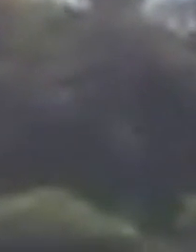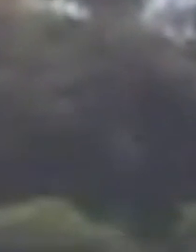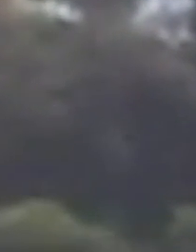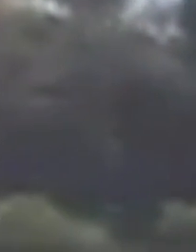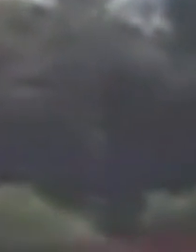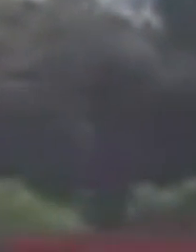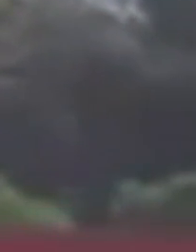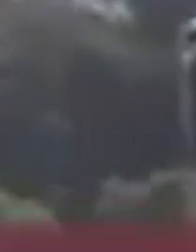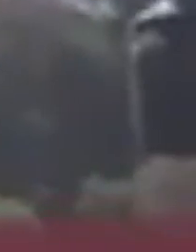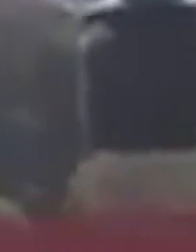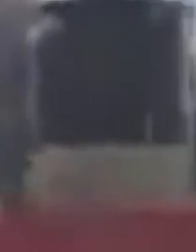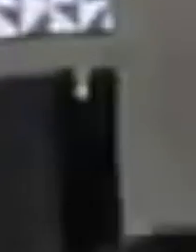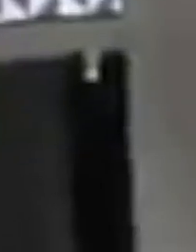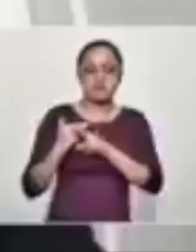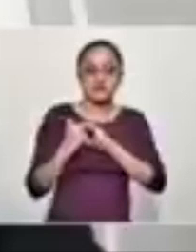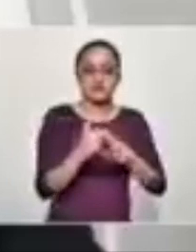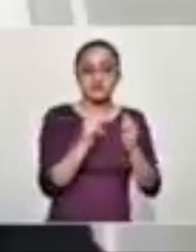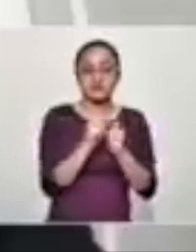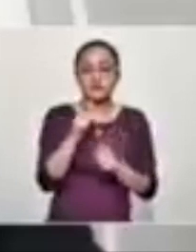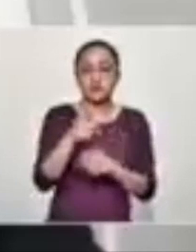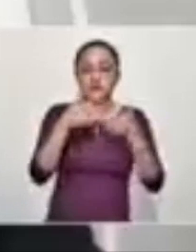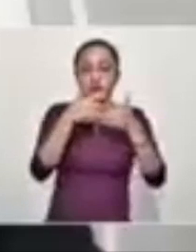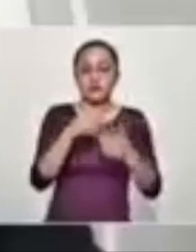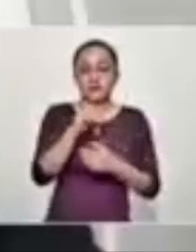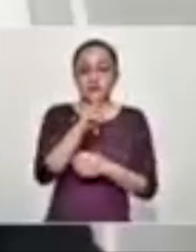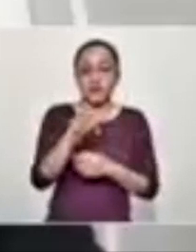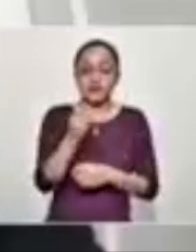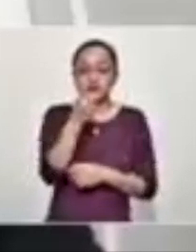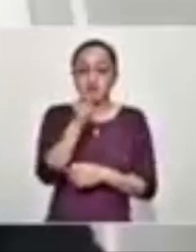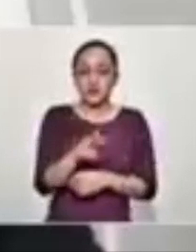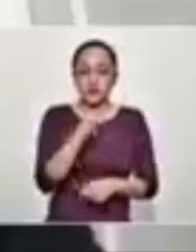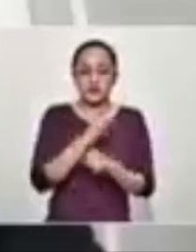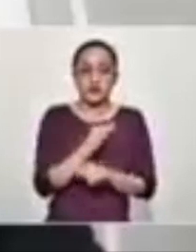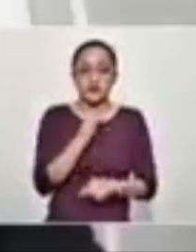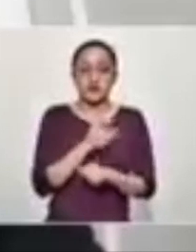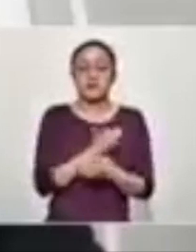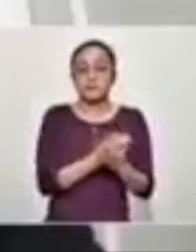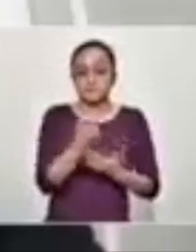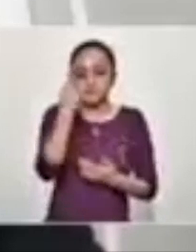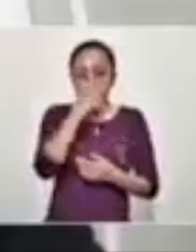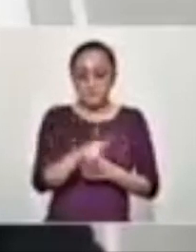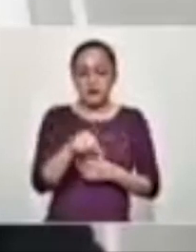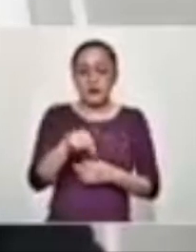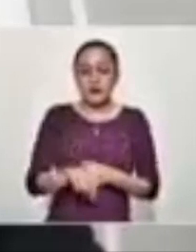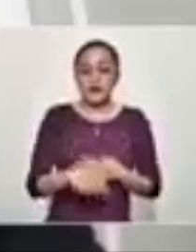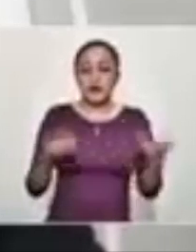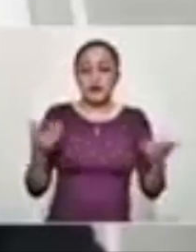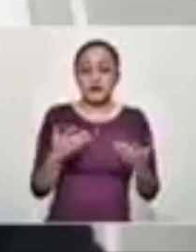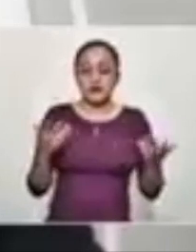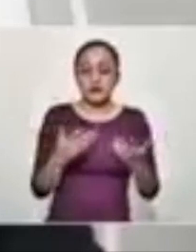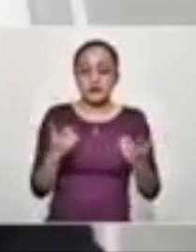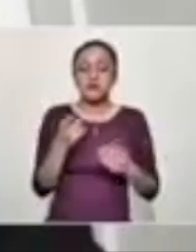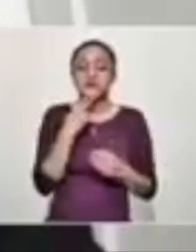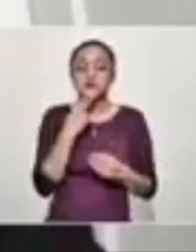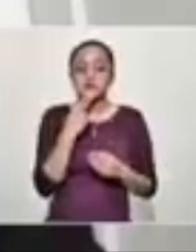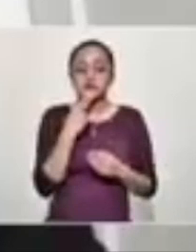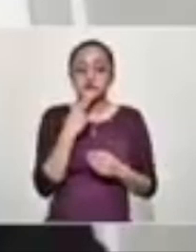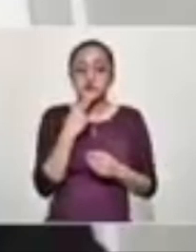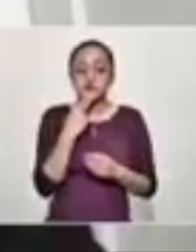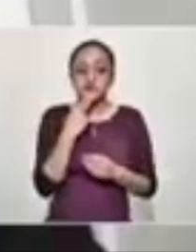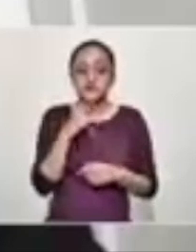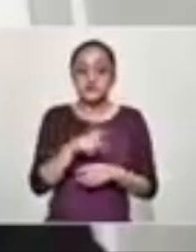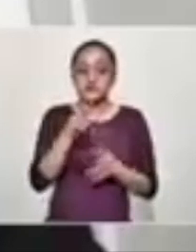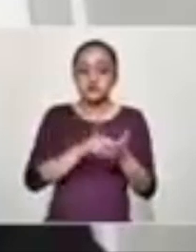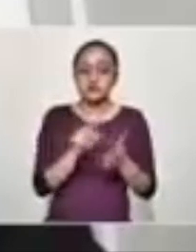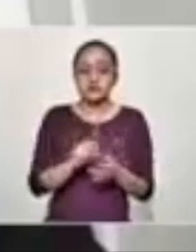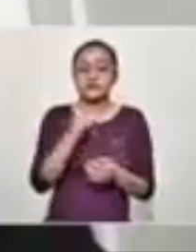cifra que desde que inició operaciones en 2017 no ha sido lograda el directivo explicó que los costos que tiene el estado por el tren